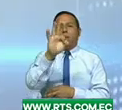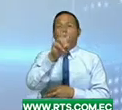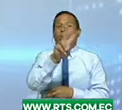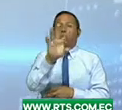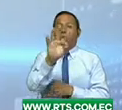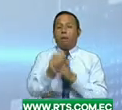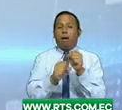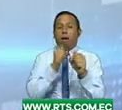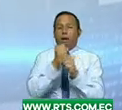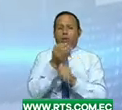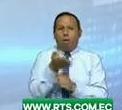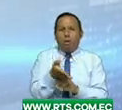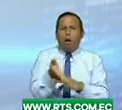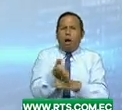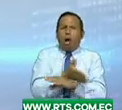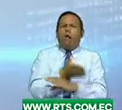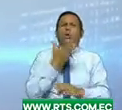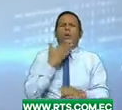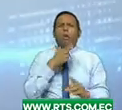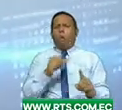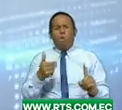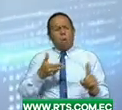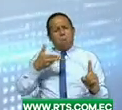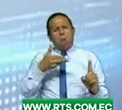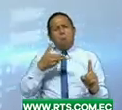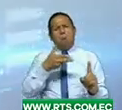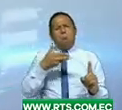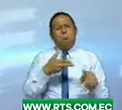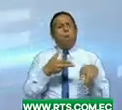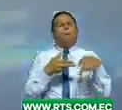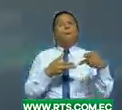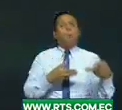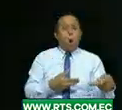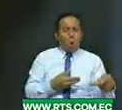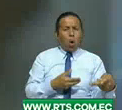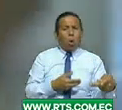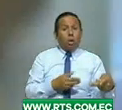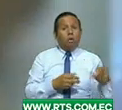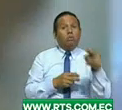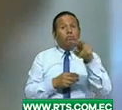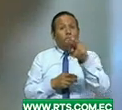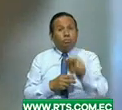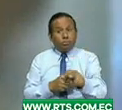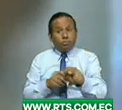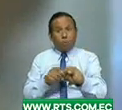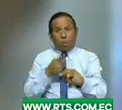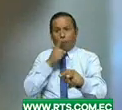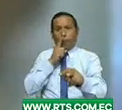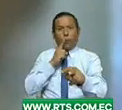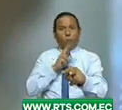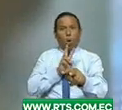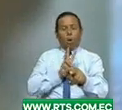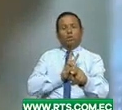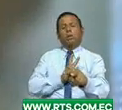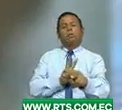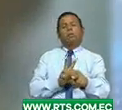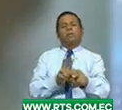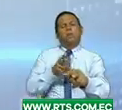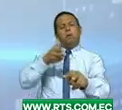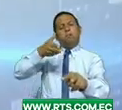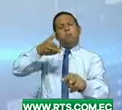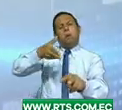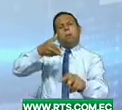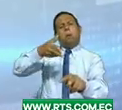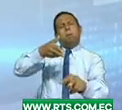a quien lo asesinaron con varios impactos de bala. Este sujeto estaba asilado en este centro de salud tras recibir un